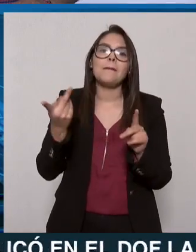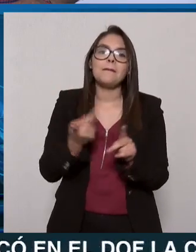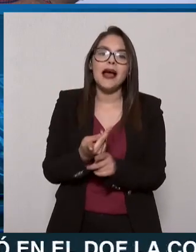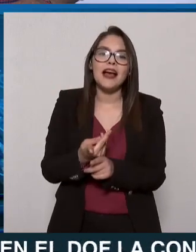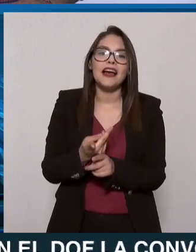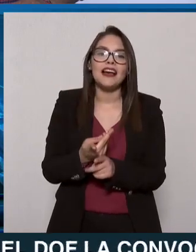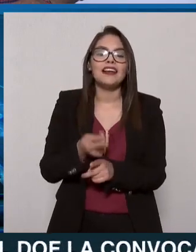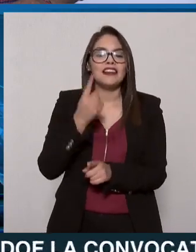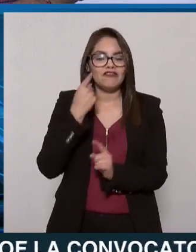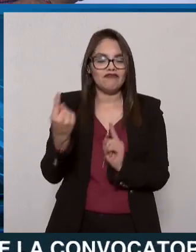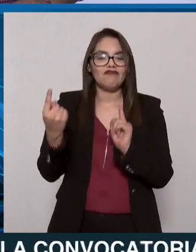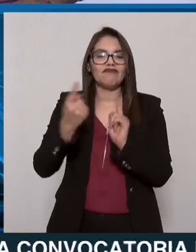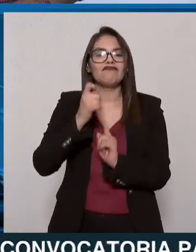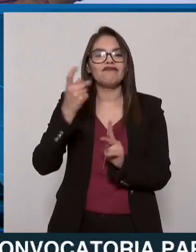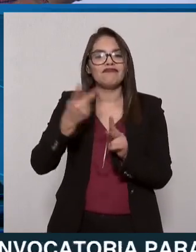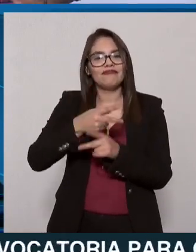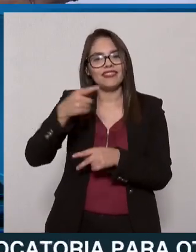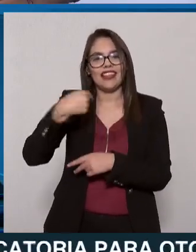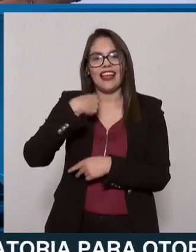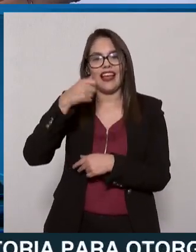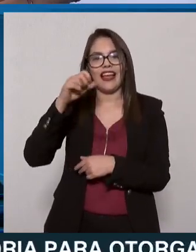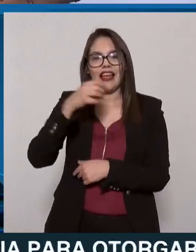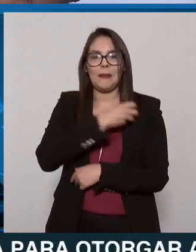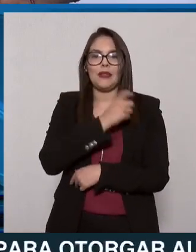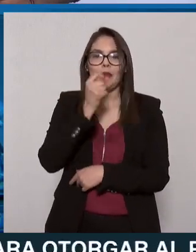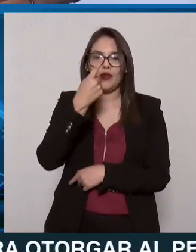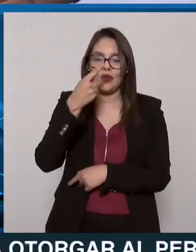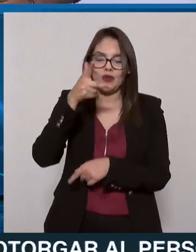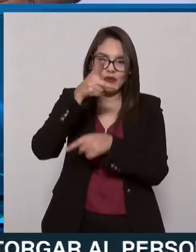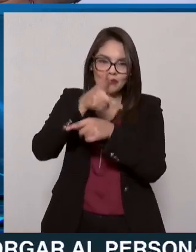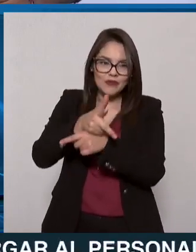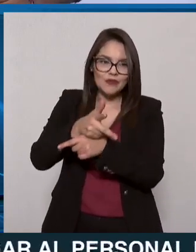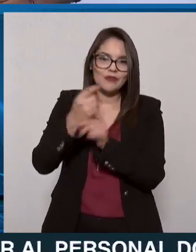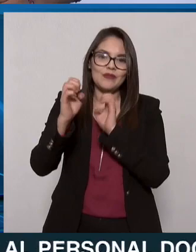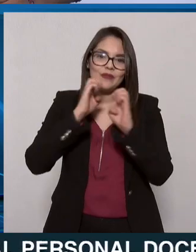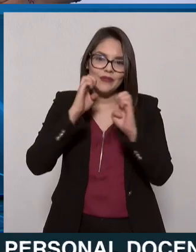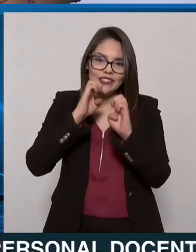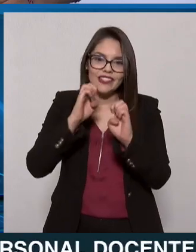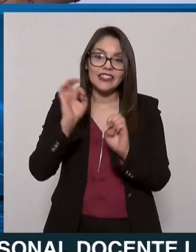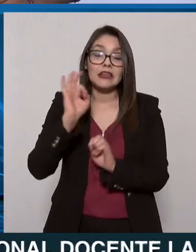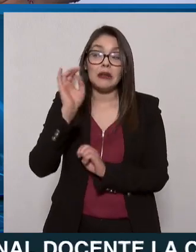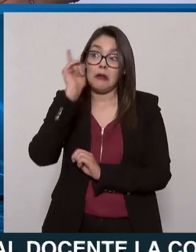a mano para la cámara de Capital 21. Eso sí, encuentro a mi